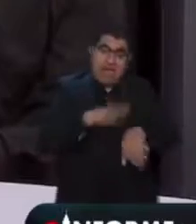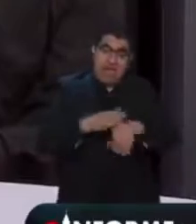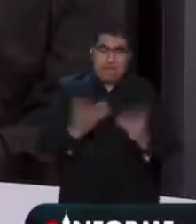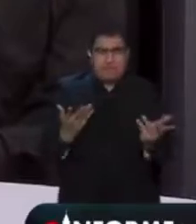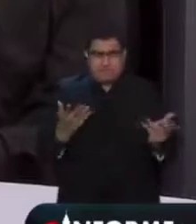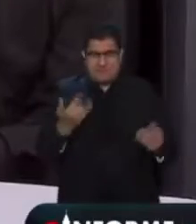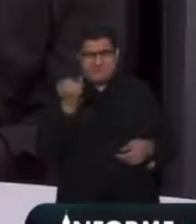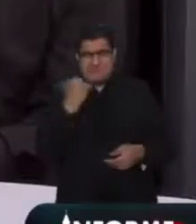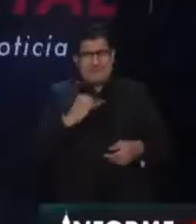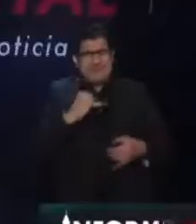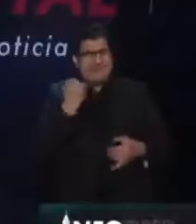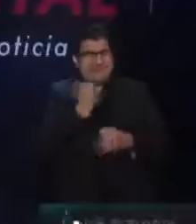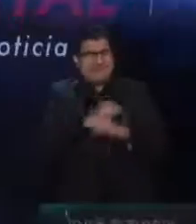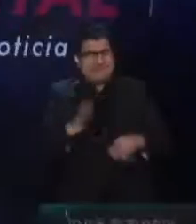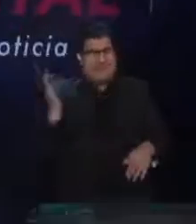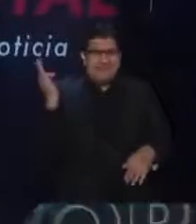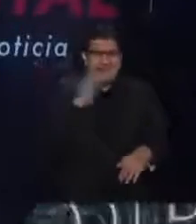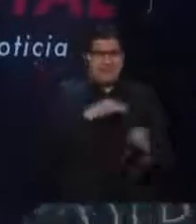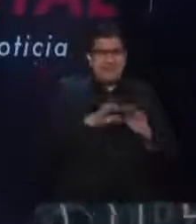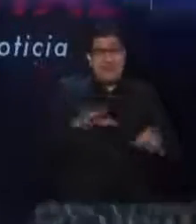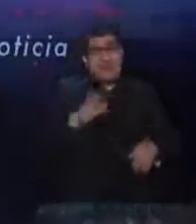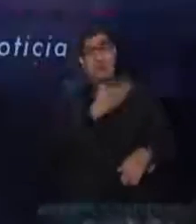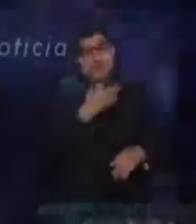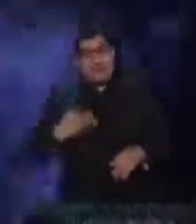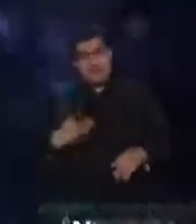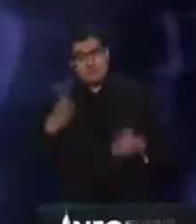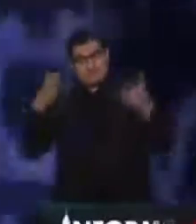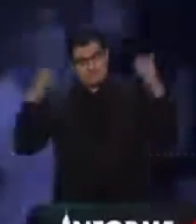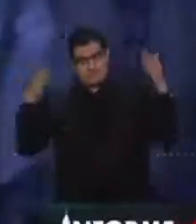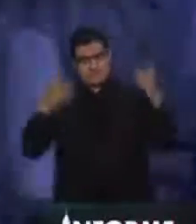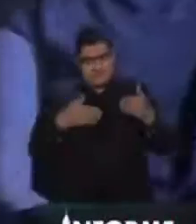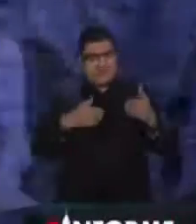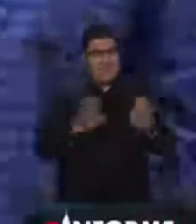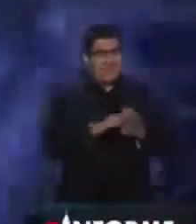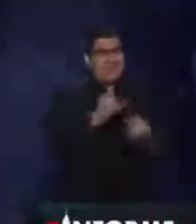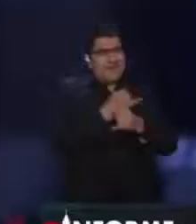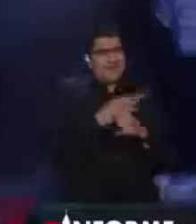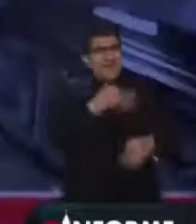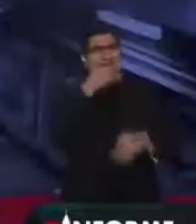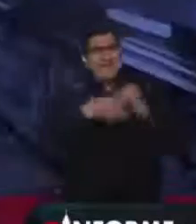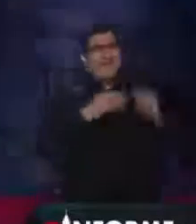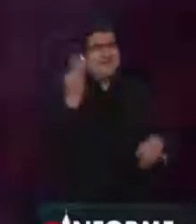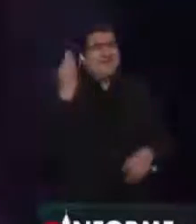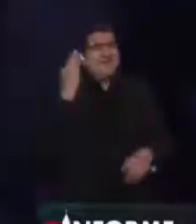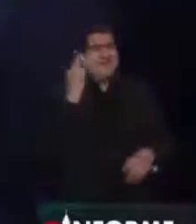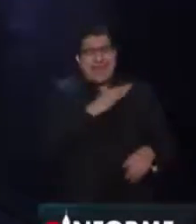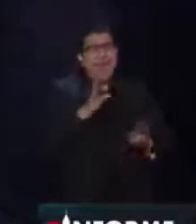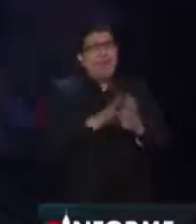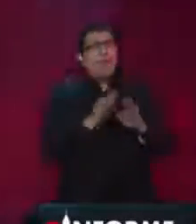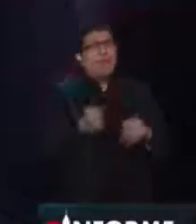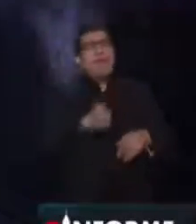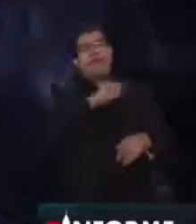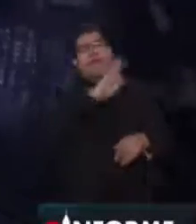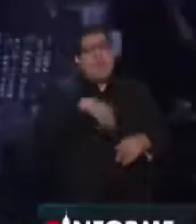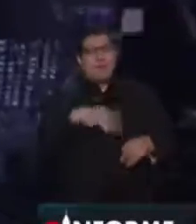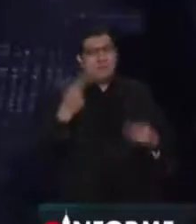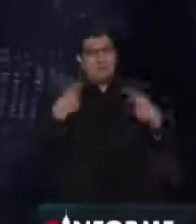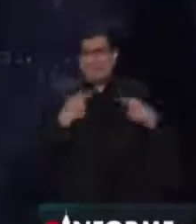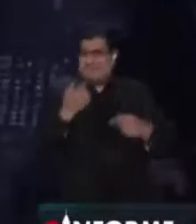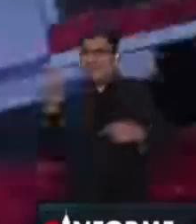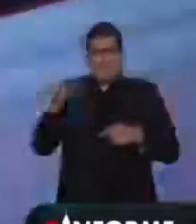Sí, exactamente. Entonces, pero el presidente, regresando a la noticia falsa del primer fallecido, el presidente viene